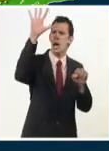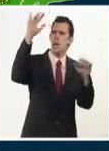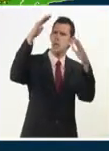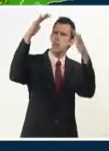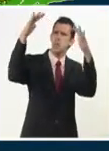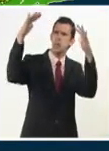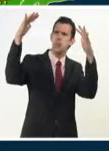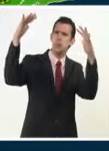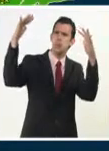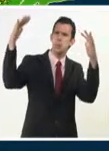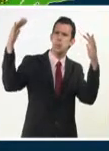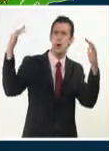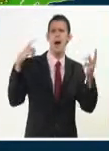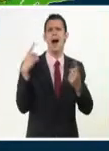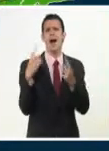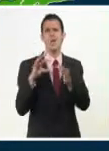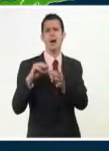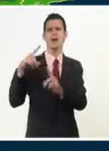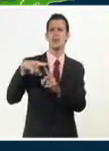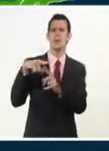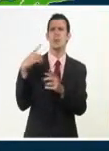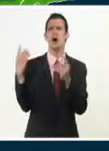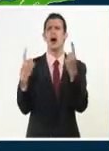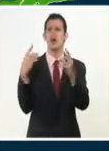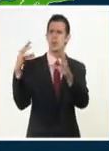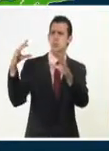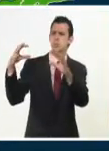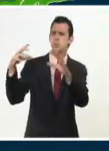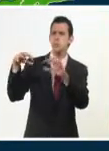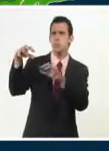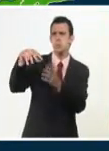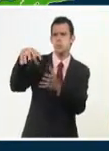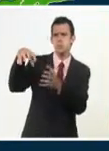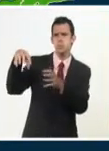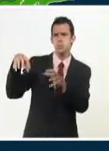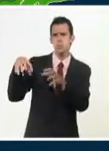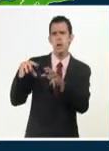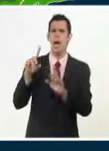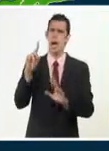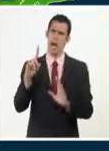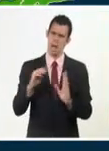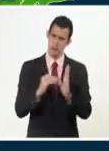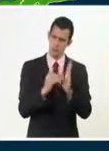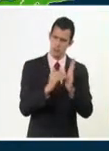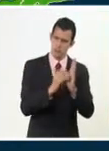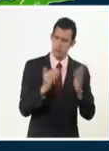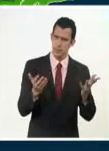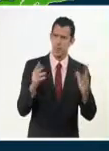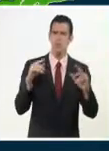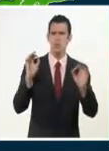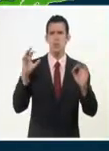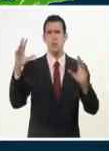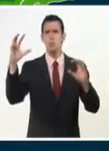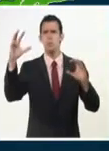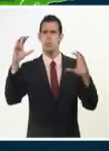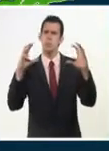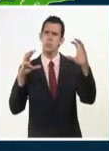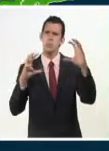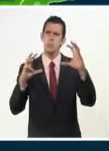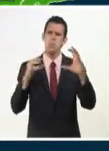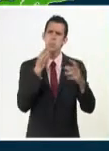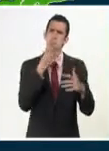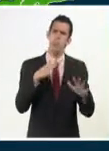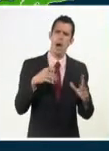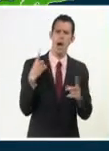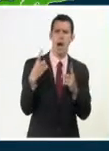de la provincia de Guantánamo. En la tarde estará parcialmente nublado con baja probabilidad de lluvias en todo el país. Puede estar soleado en